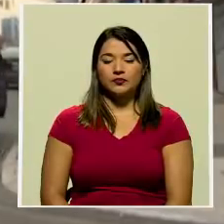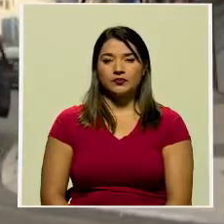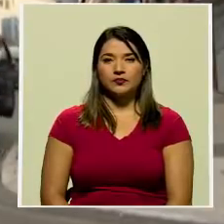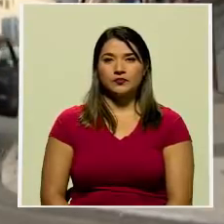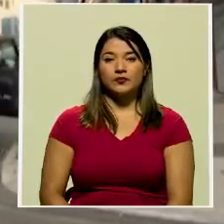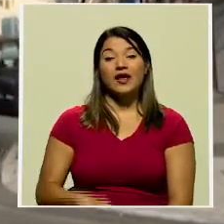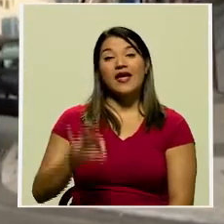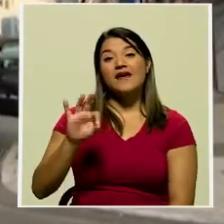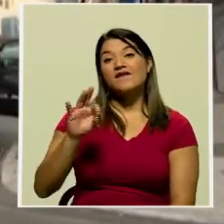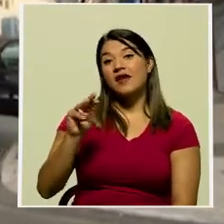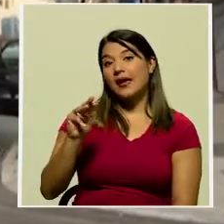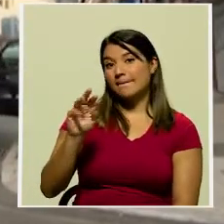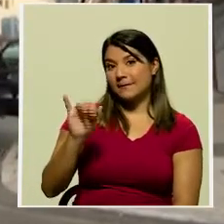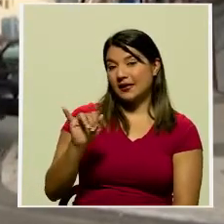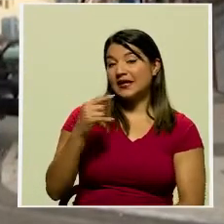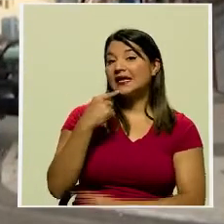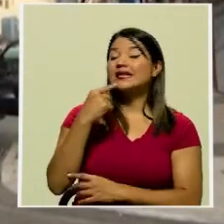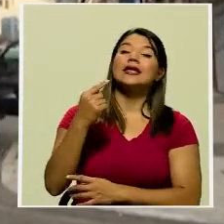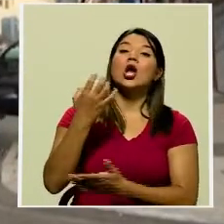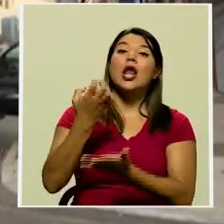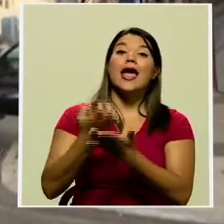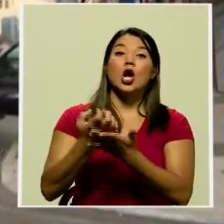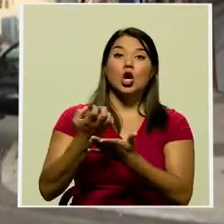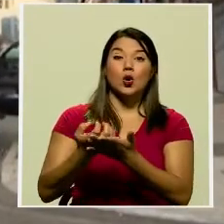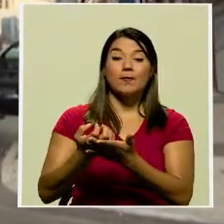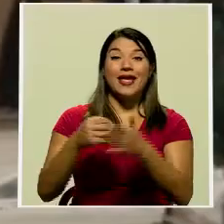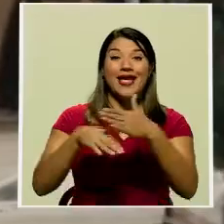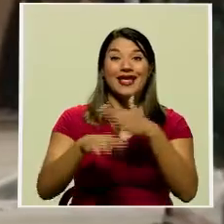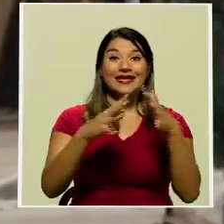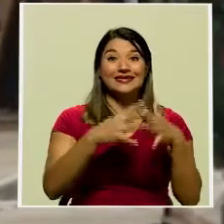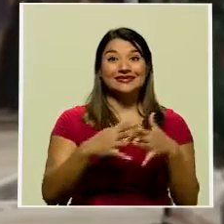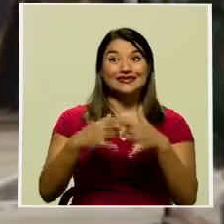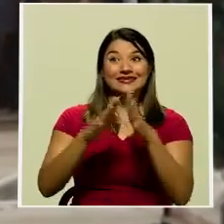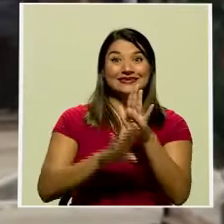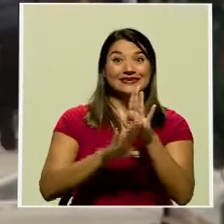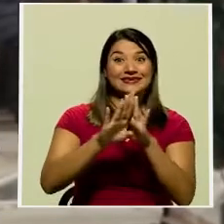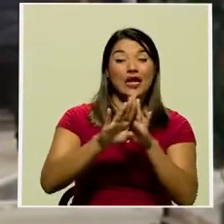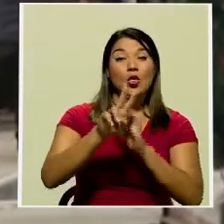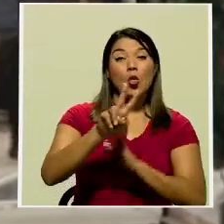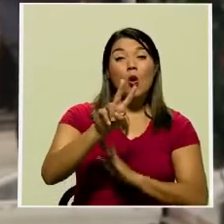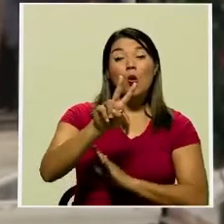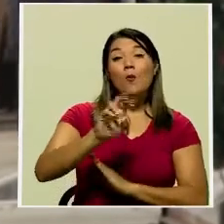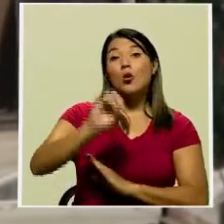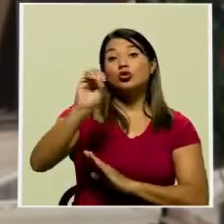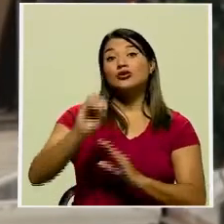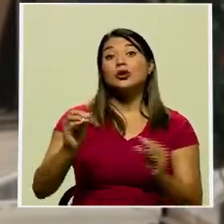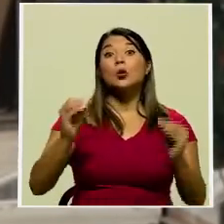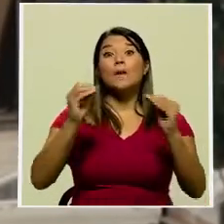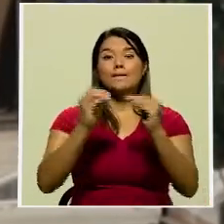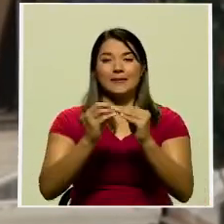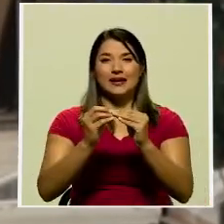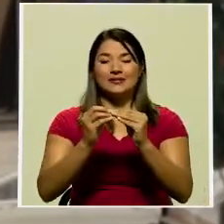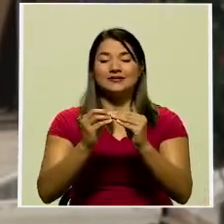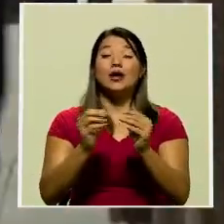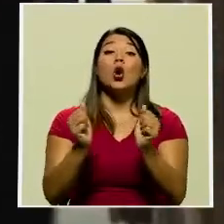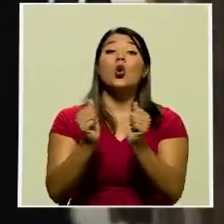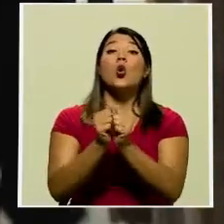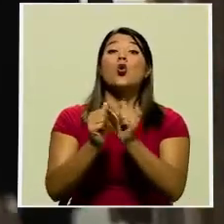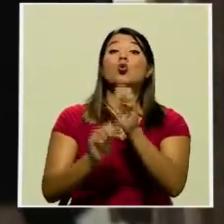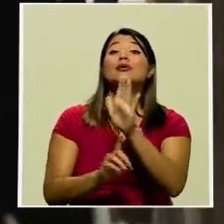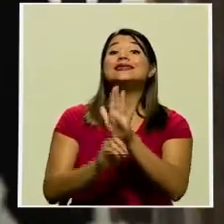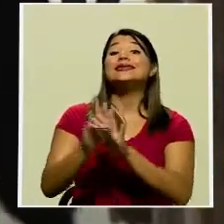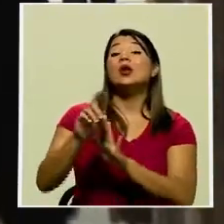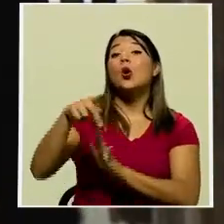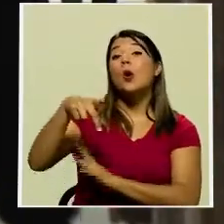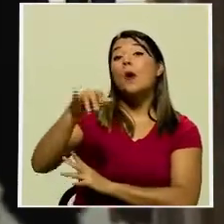El FMI proyectó que la economía de Estados Unidos se expandirá 2 puntos porcentuales más de lo esperado en octubre, con un crecimiento del Producto